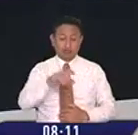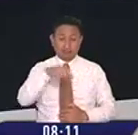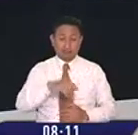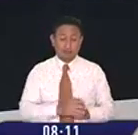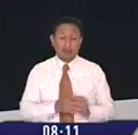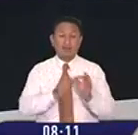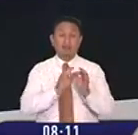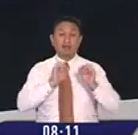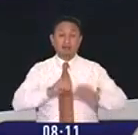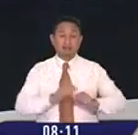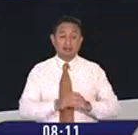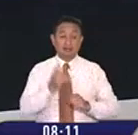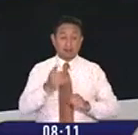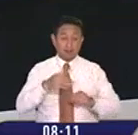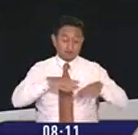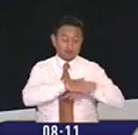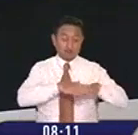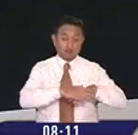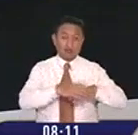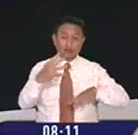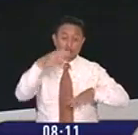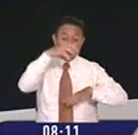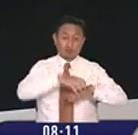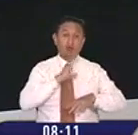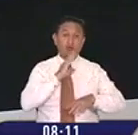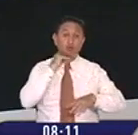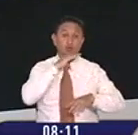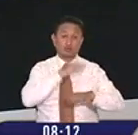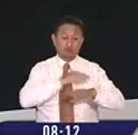reposición de rejillas de sumideros y tapas de alcantarillas?